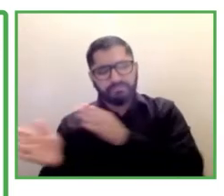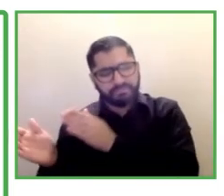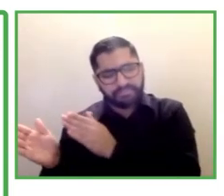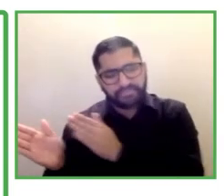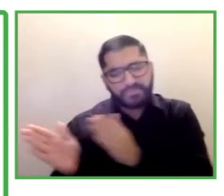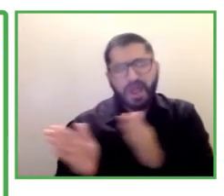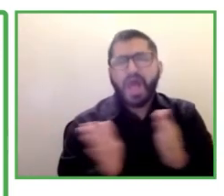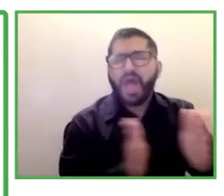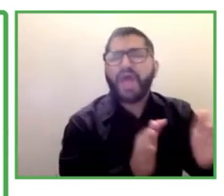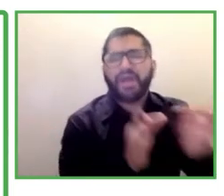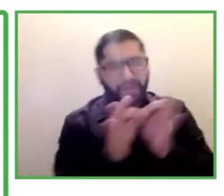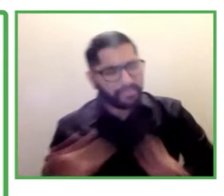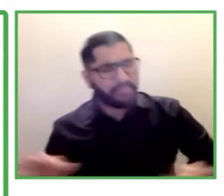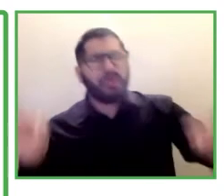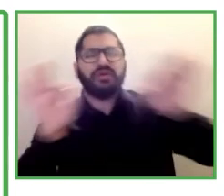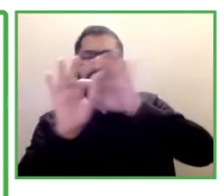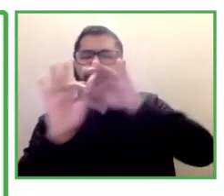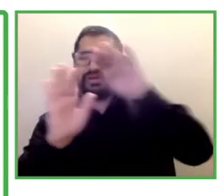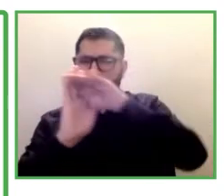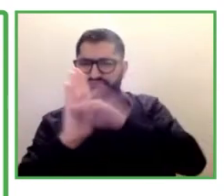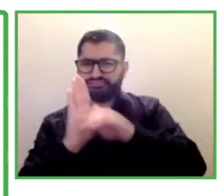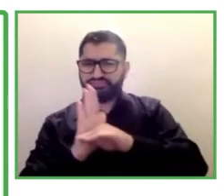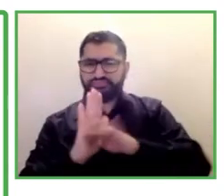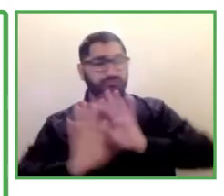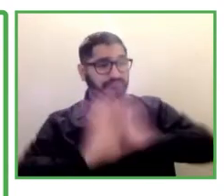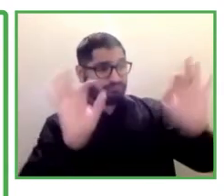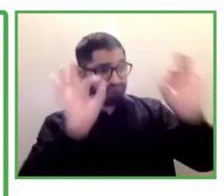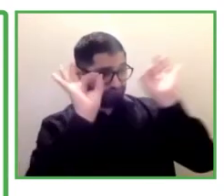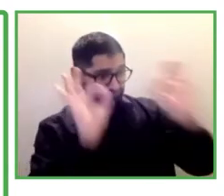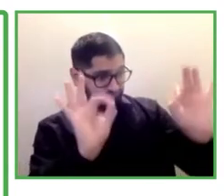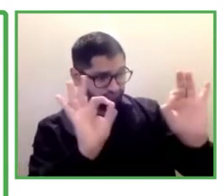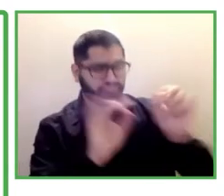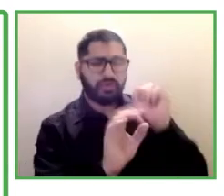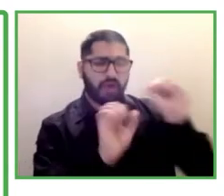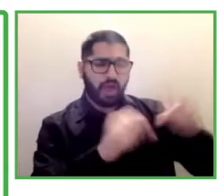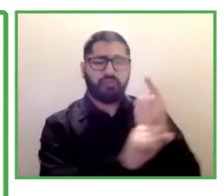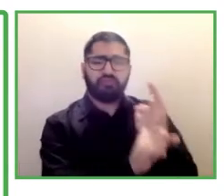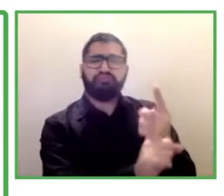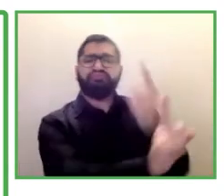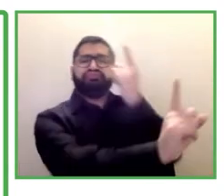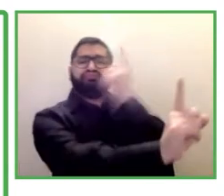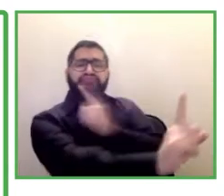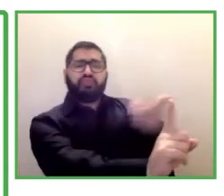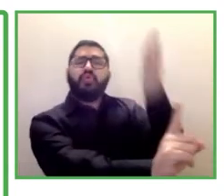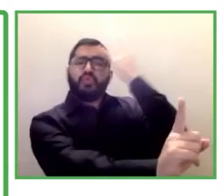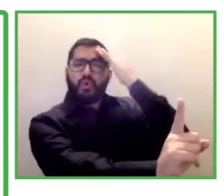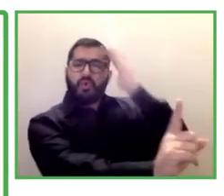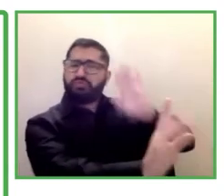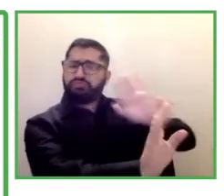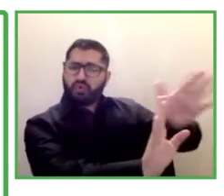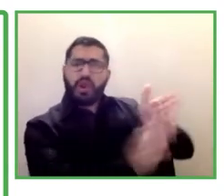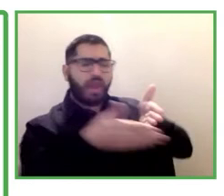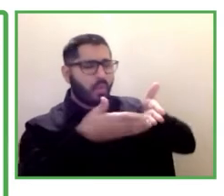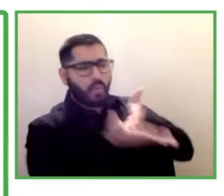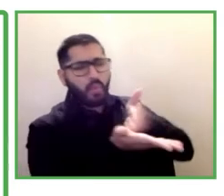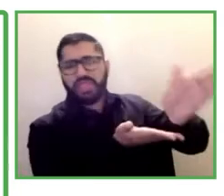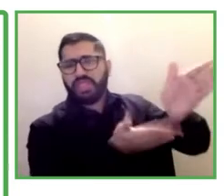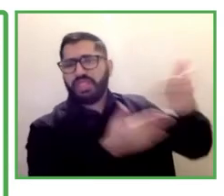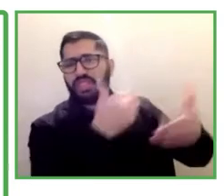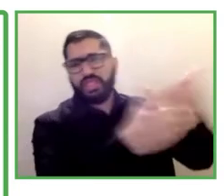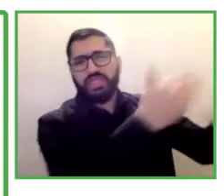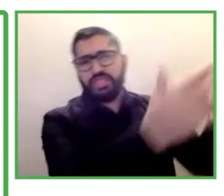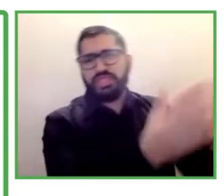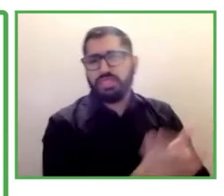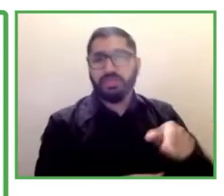la misma naturaleza. En 2015, JobPath recibió una beca para crear una caja